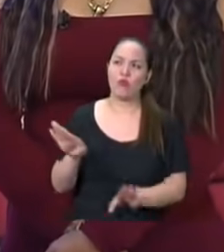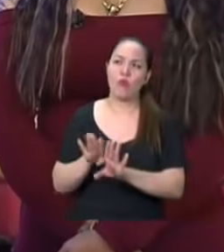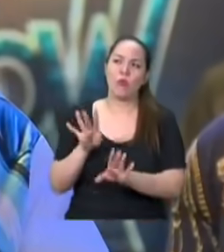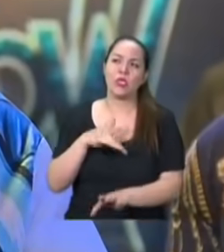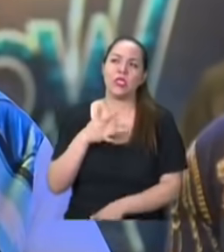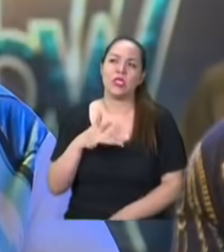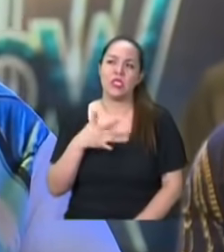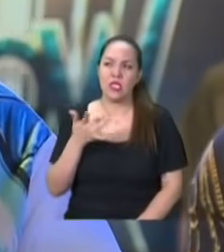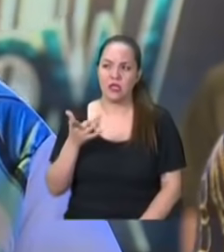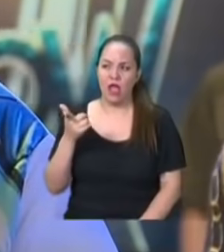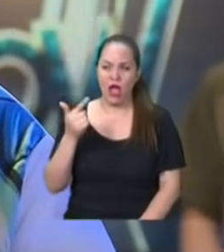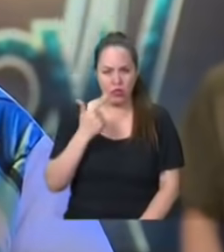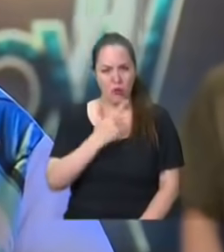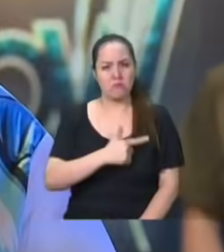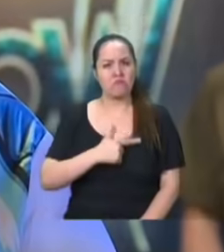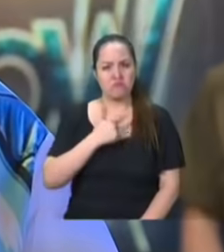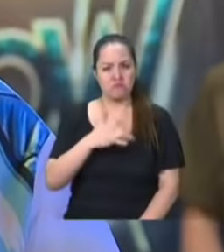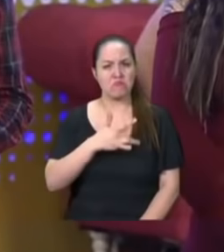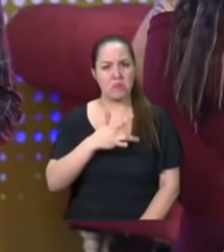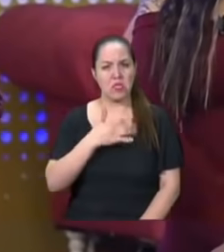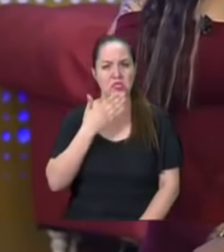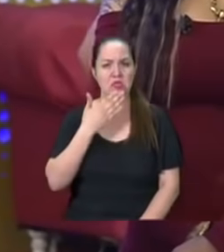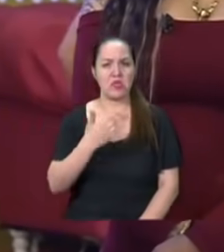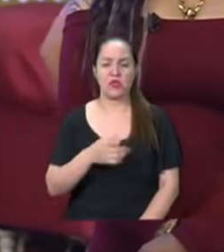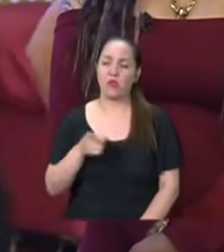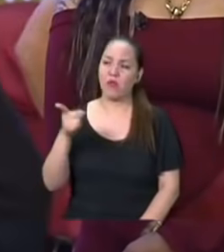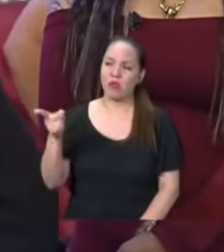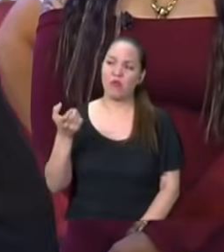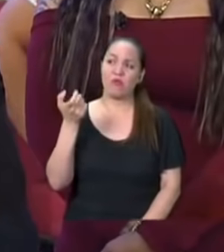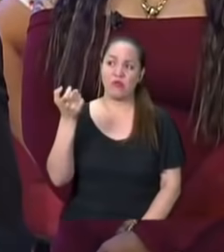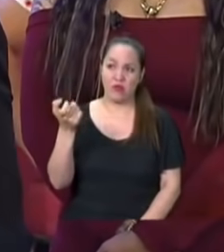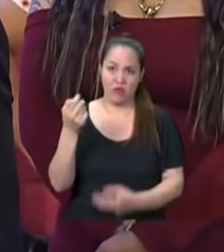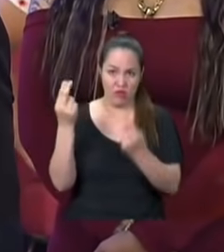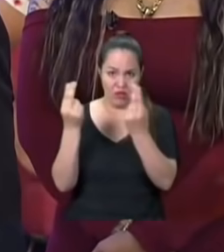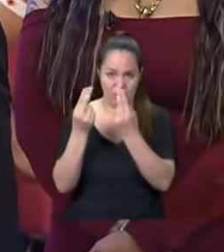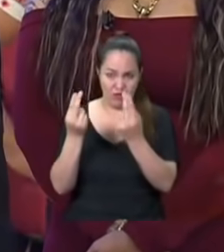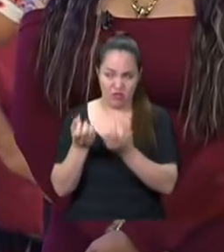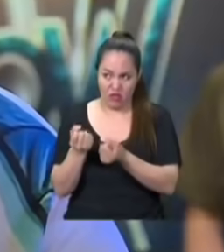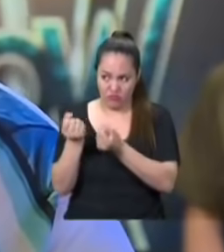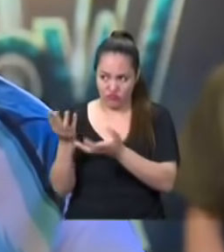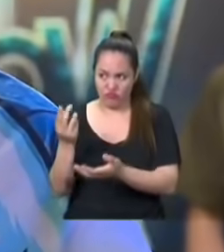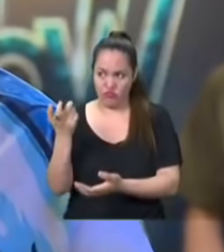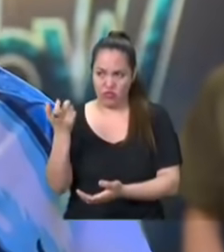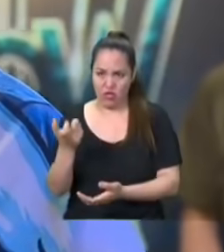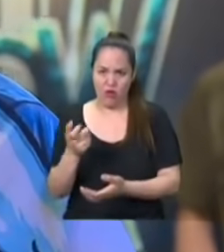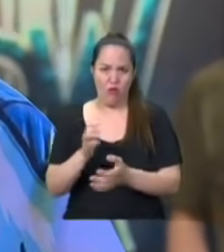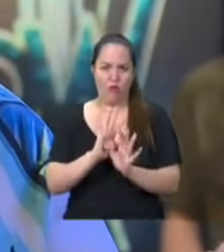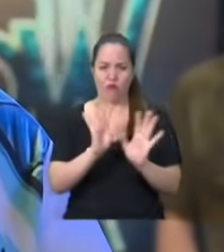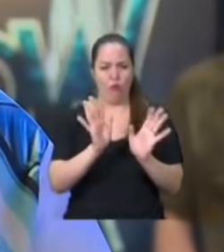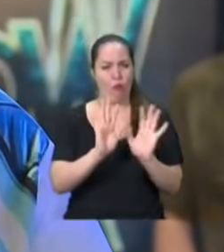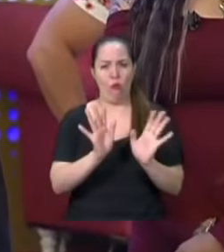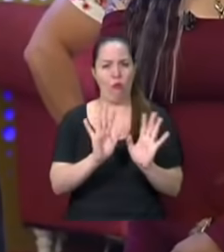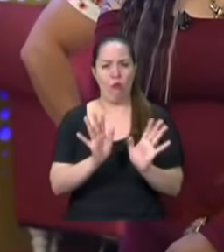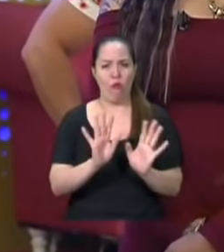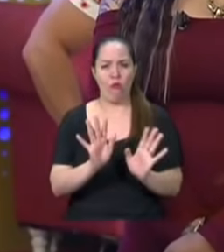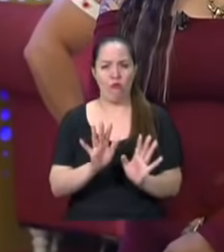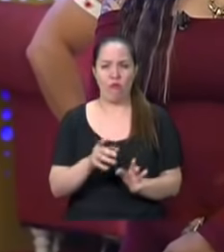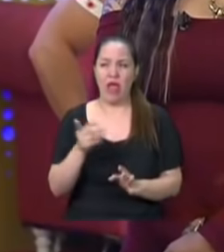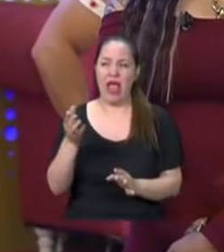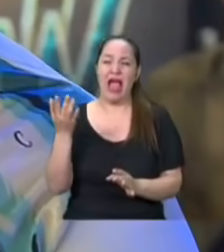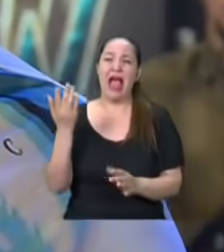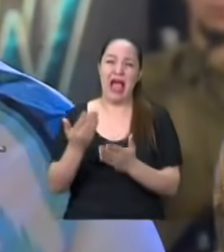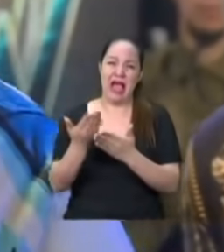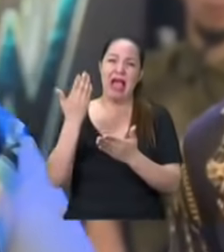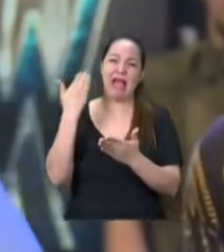necesitas tú? No, yo no ocupo dinero. ¿Cuánto ocupas? No, de verdad, no ocupo dinero. Gracias a Dios. Sé que se te descompuso el coche, no tienes... No,